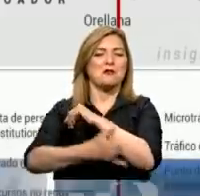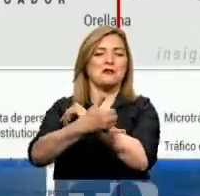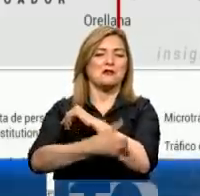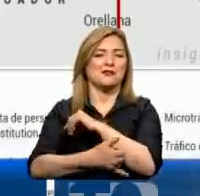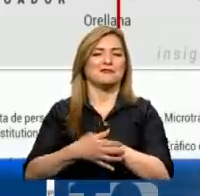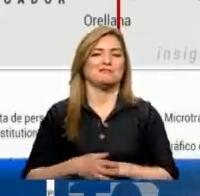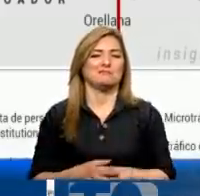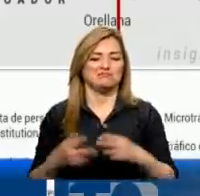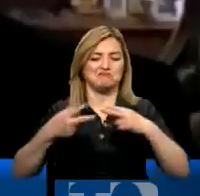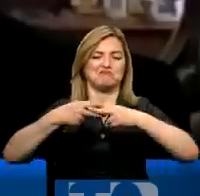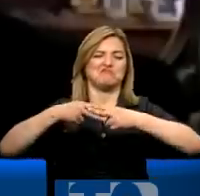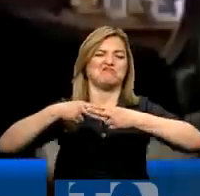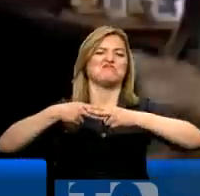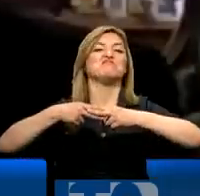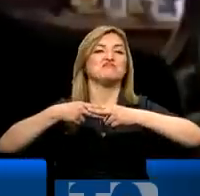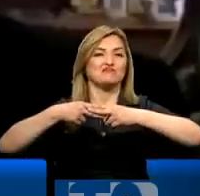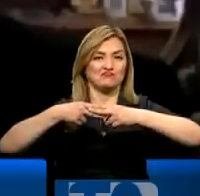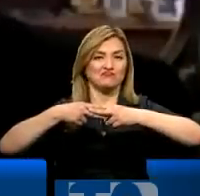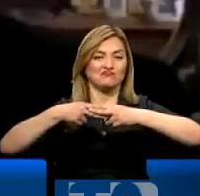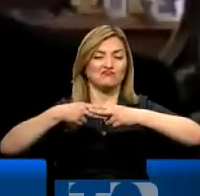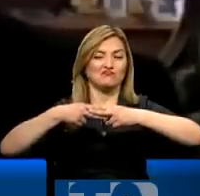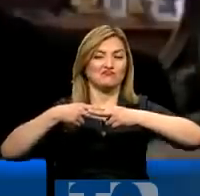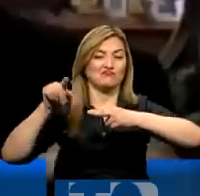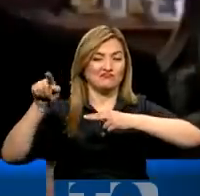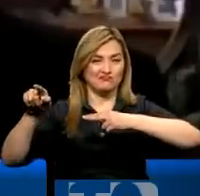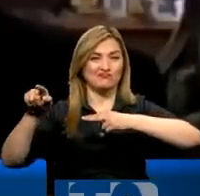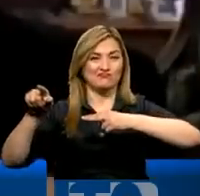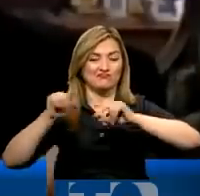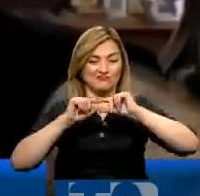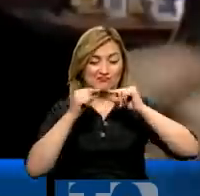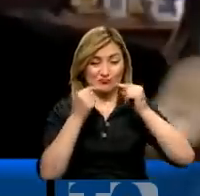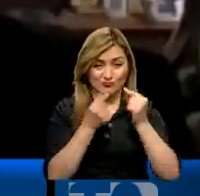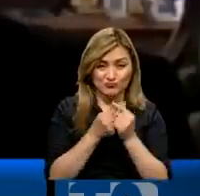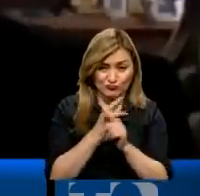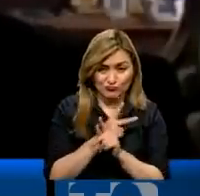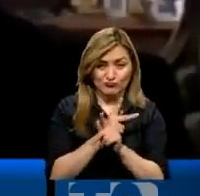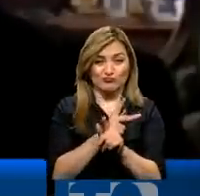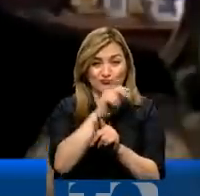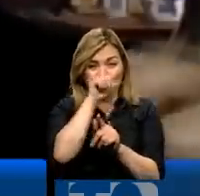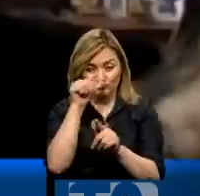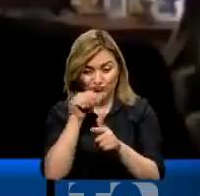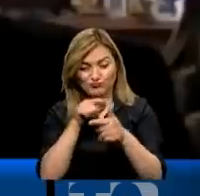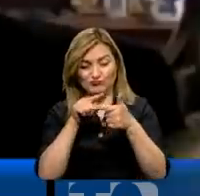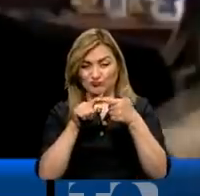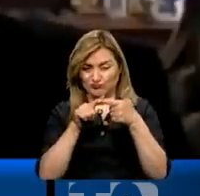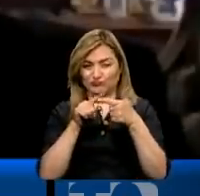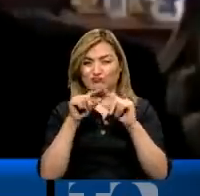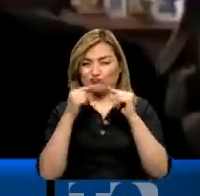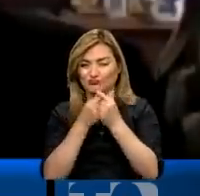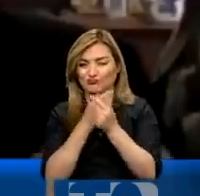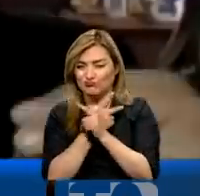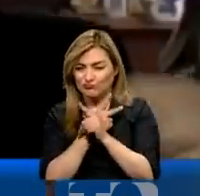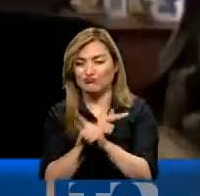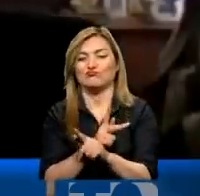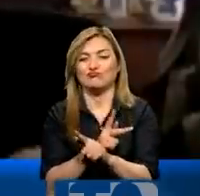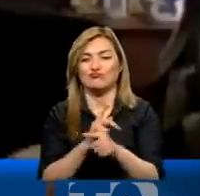están completamente vinculadas. Donde hay presencia de grupos que protegen la droga, donde hay presencia de grupos que